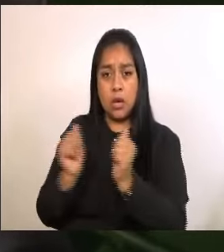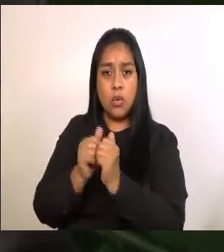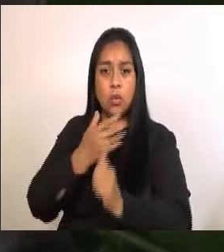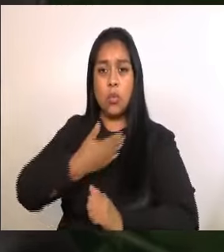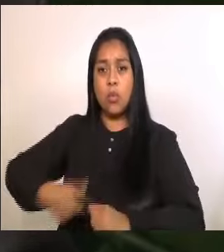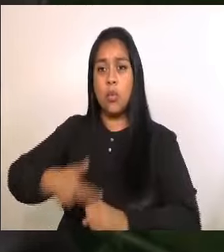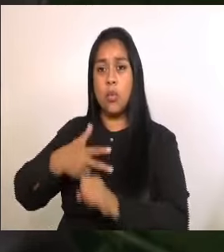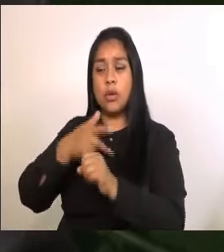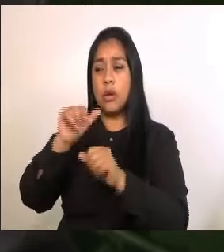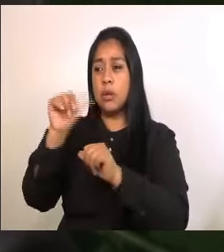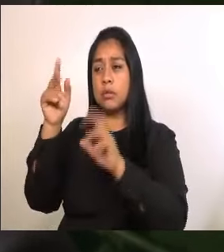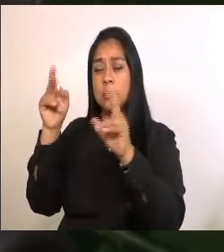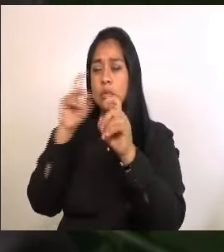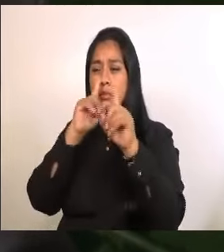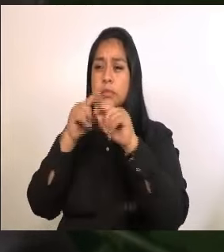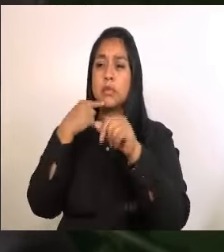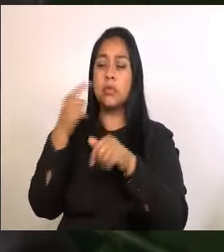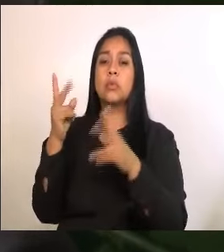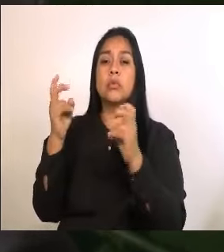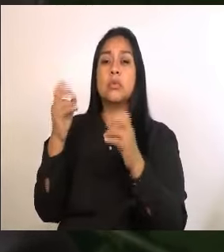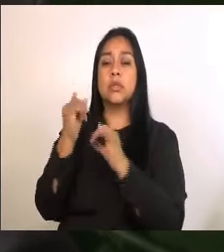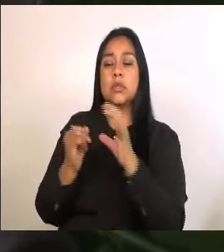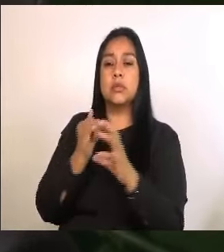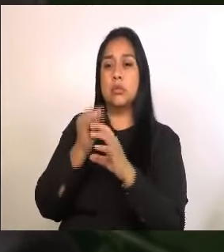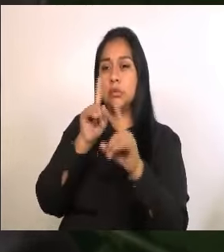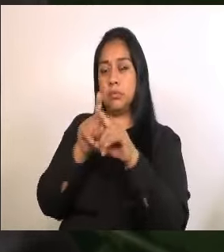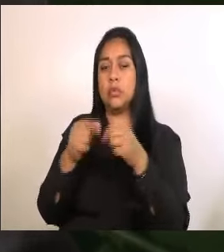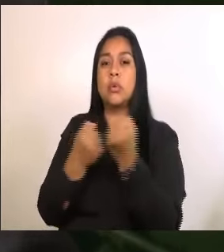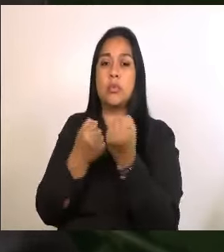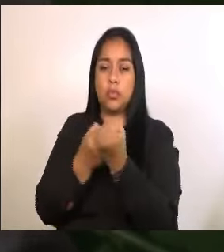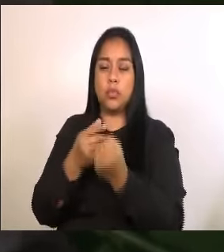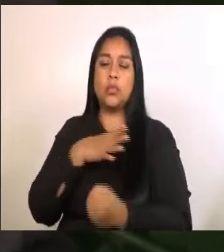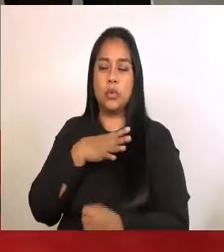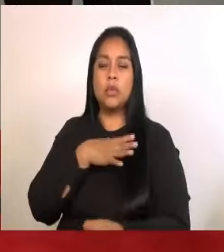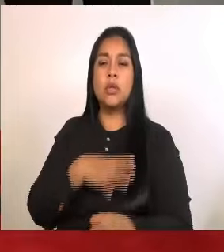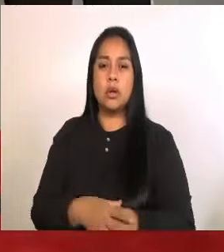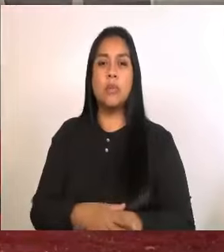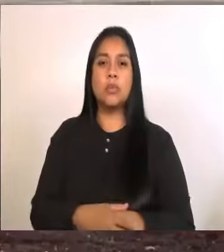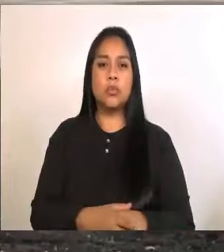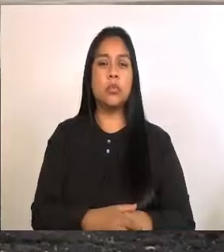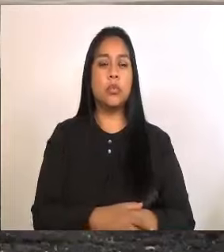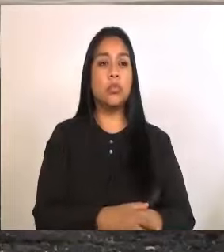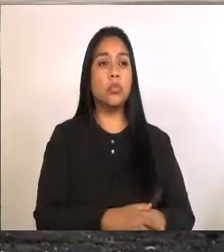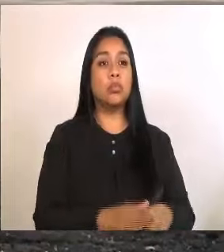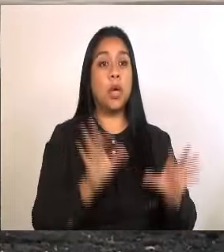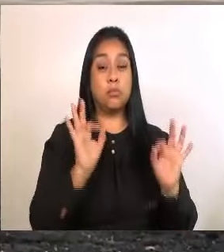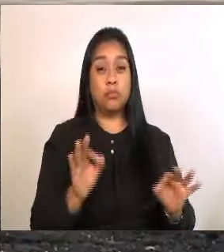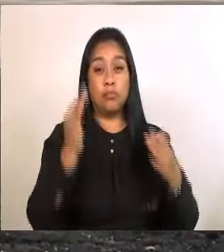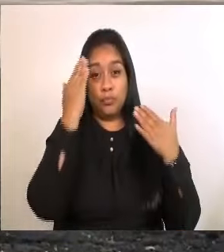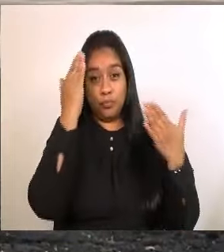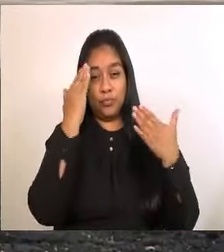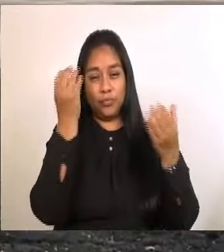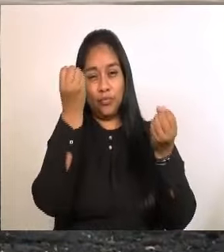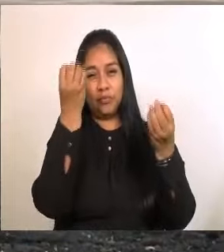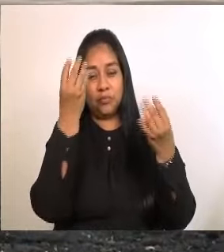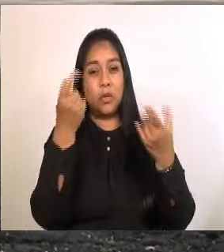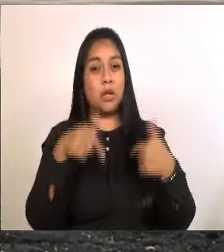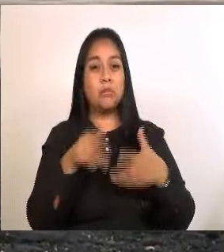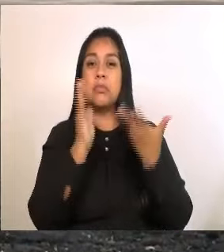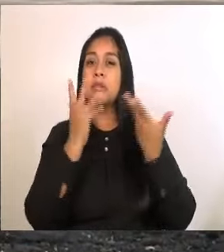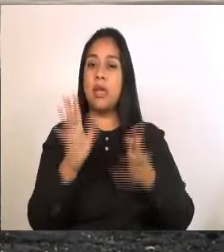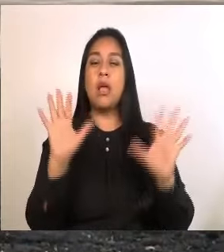temas son las instancias internacionales de apoyo con las que contamos. Muy bien, muchísimas gracias por la información brindada. De esta manera